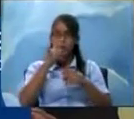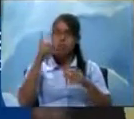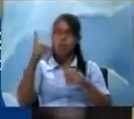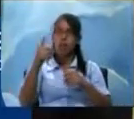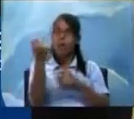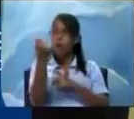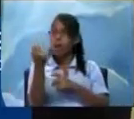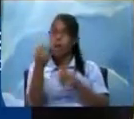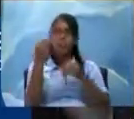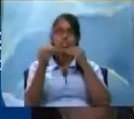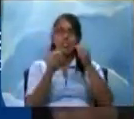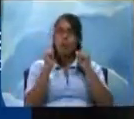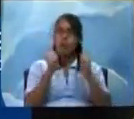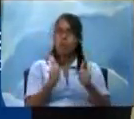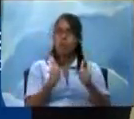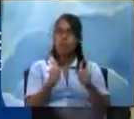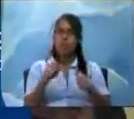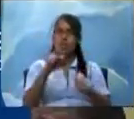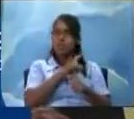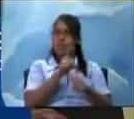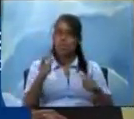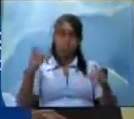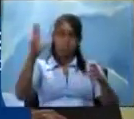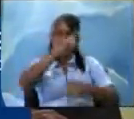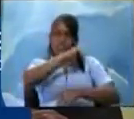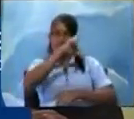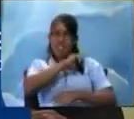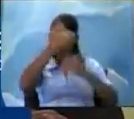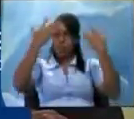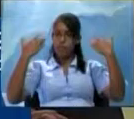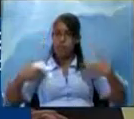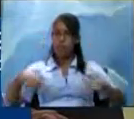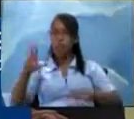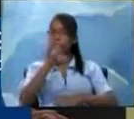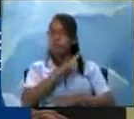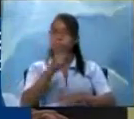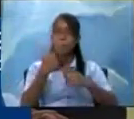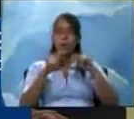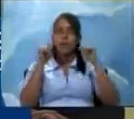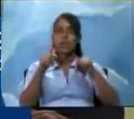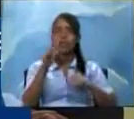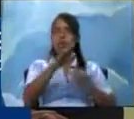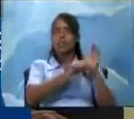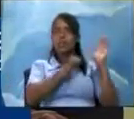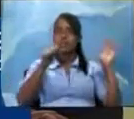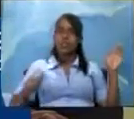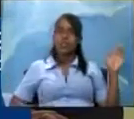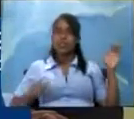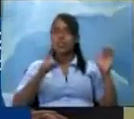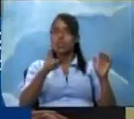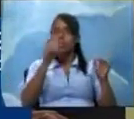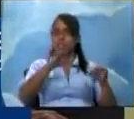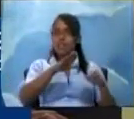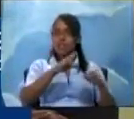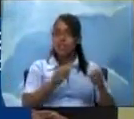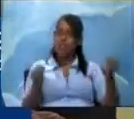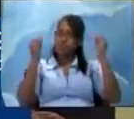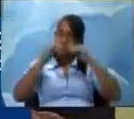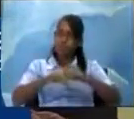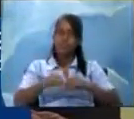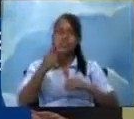clase social. Dice que hacía banquetes, se vestía de lino fino, de púrpura. Pero acá lo que el Señor Jesucristo le